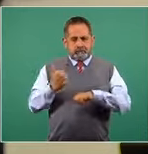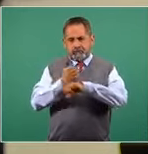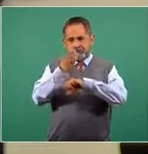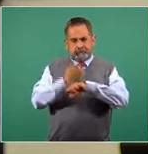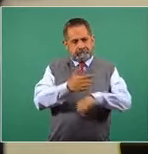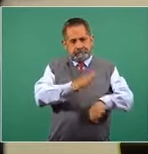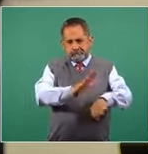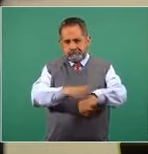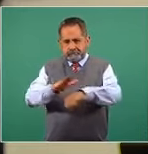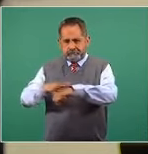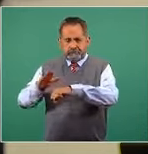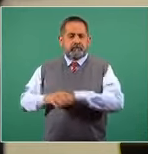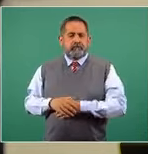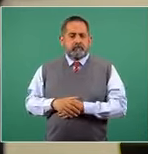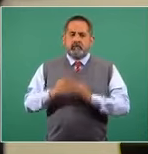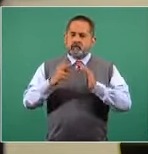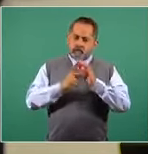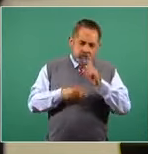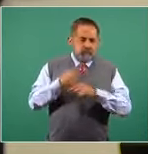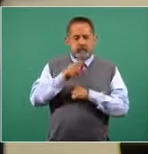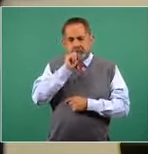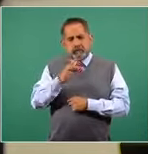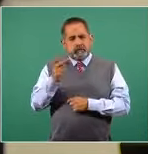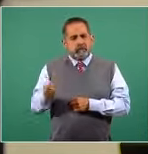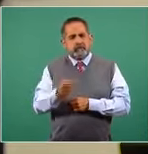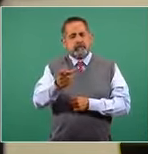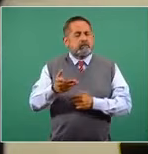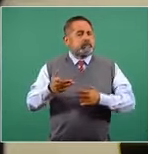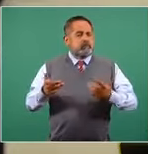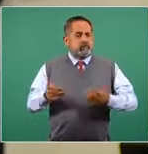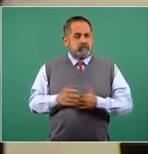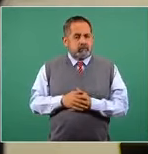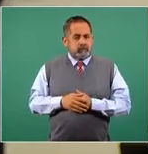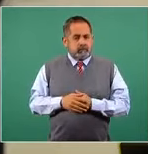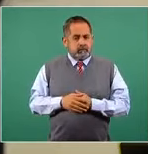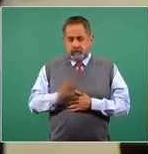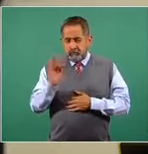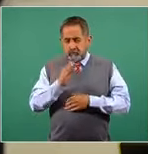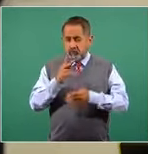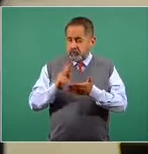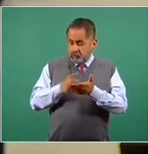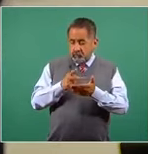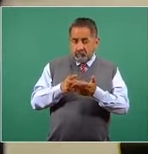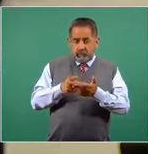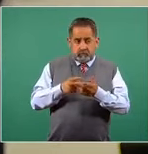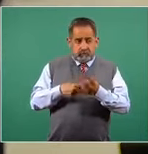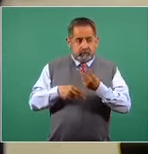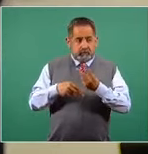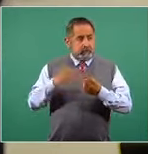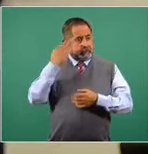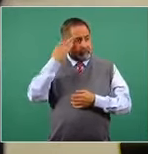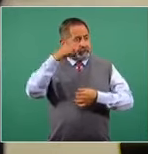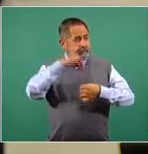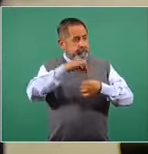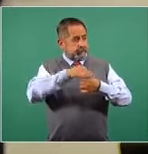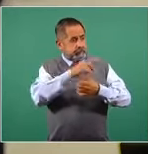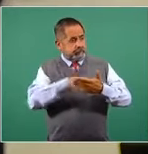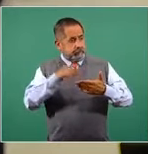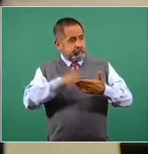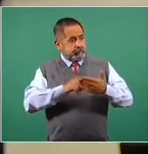advertencia. Vuelvo de nuevo a hacerle esta misma pregunta. Estamos hablando precisamente de un periodo electoral. ¿En